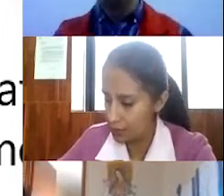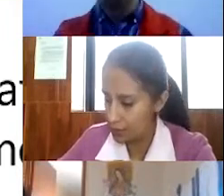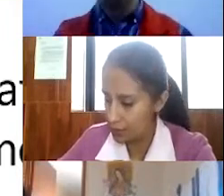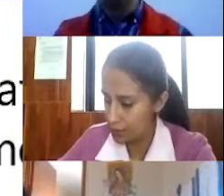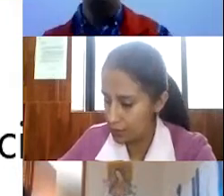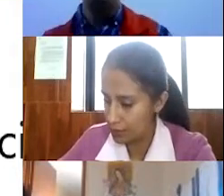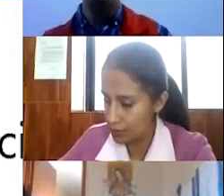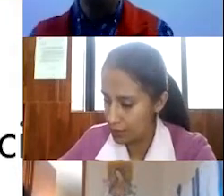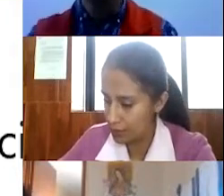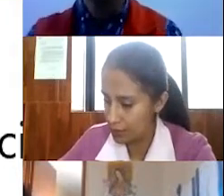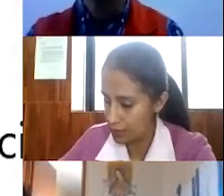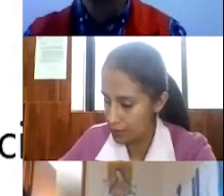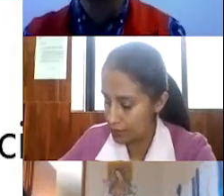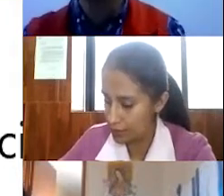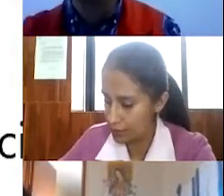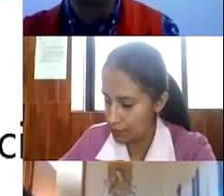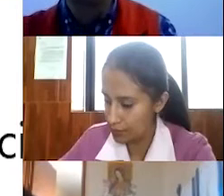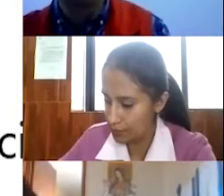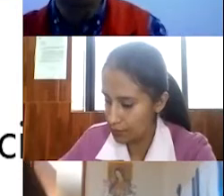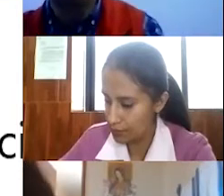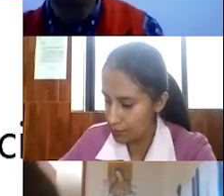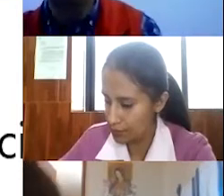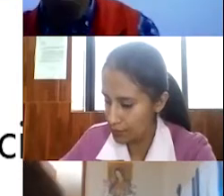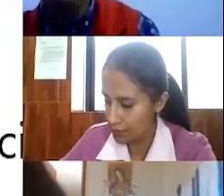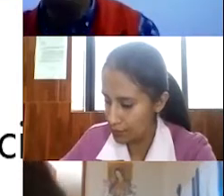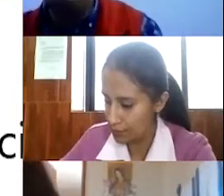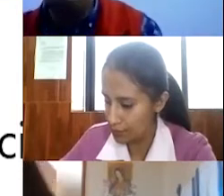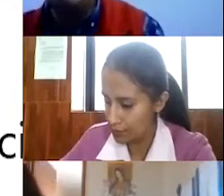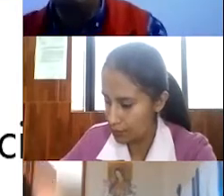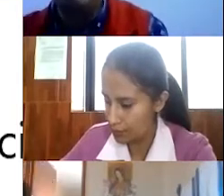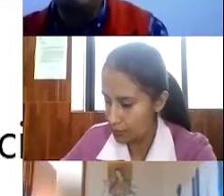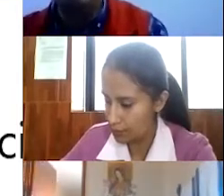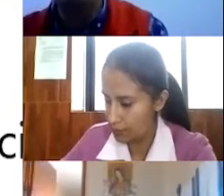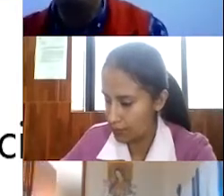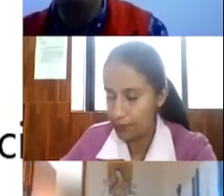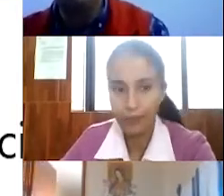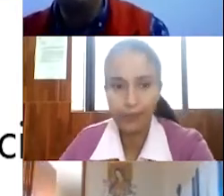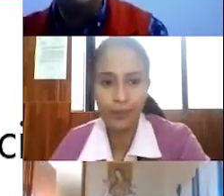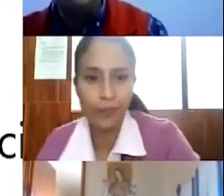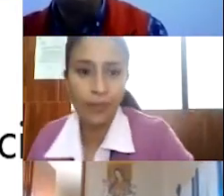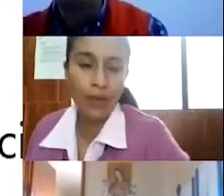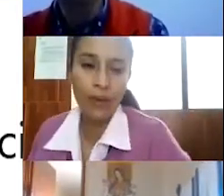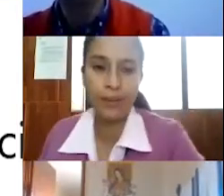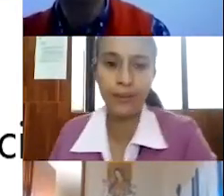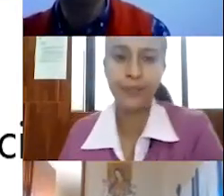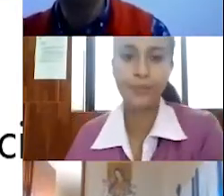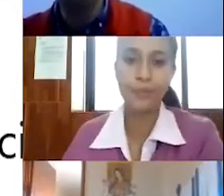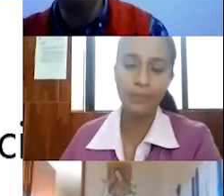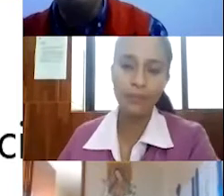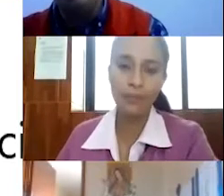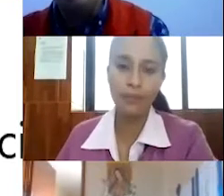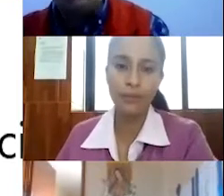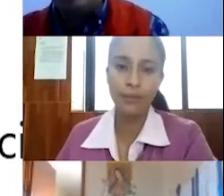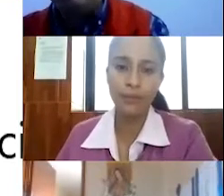Y como bien lo comentan, el RCP consiste en hacer la valoración temprana de un paro cardiorrespiratorio y en caso de ser